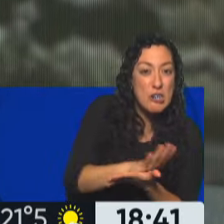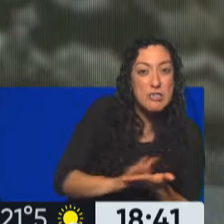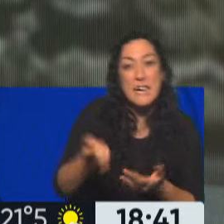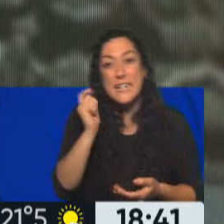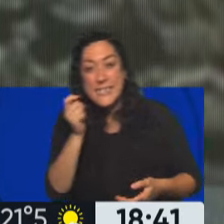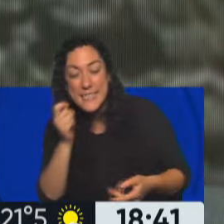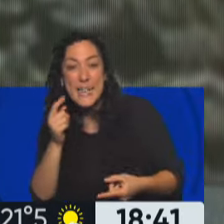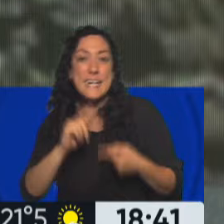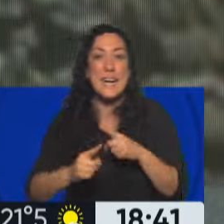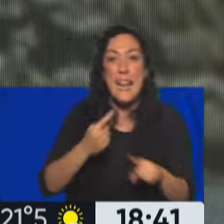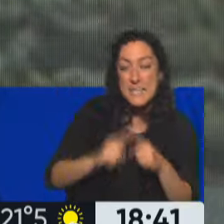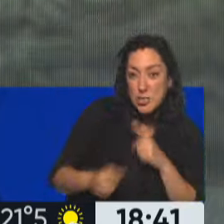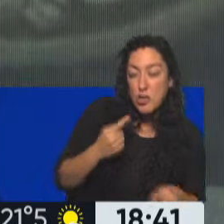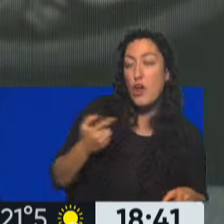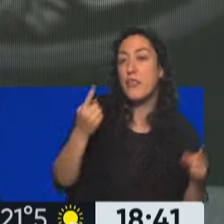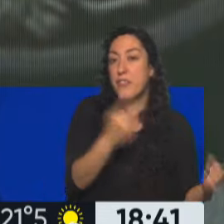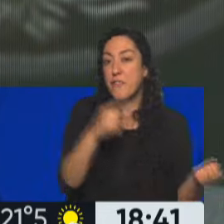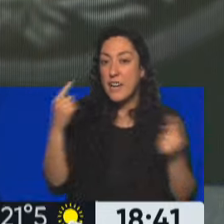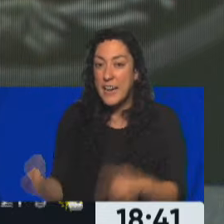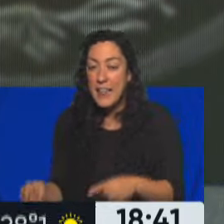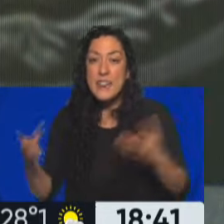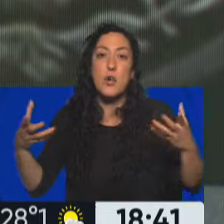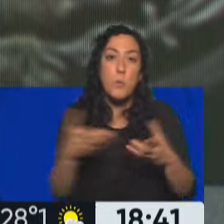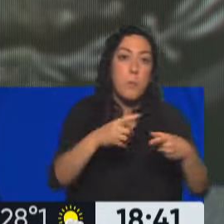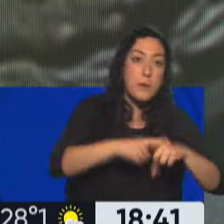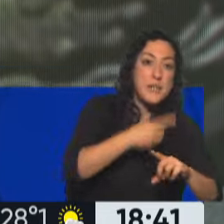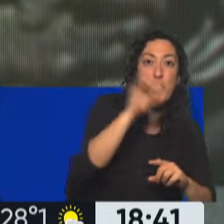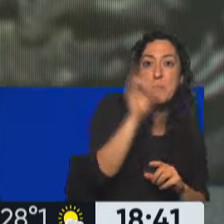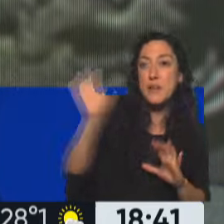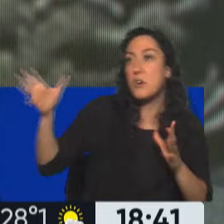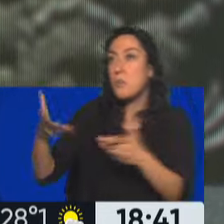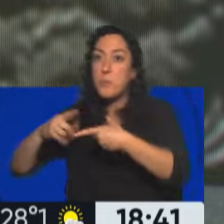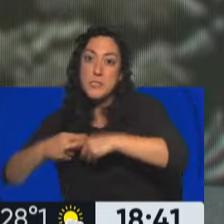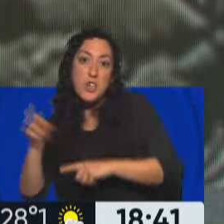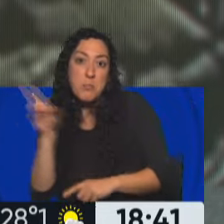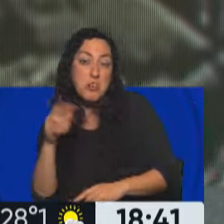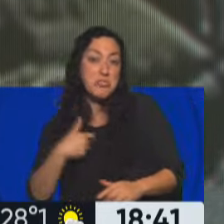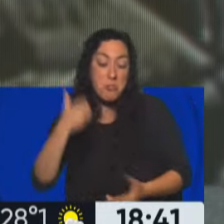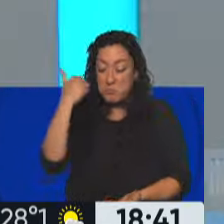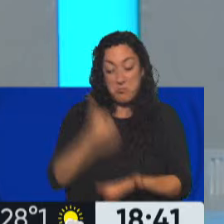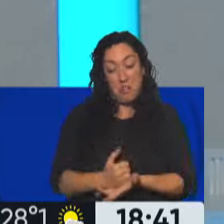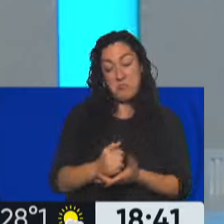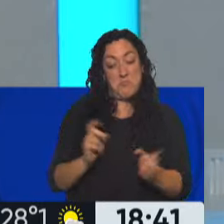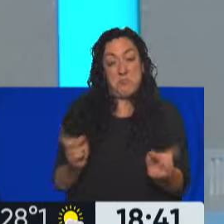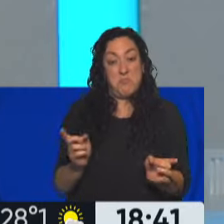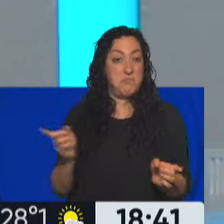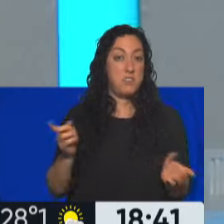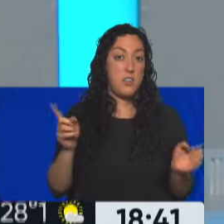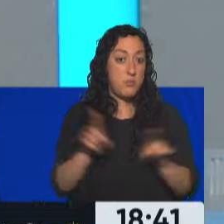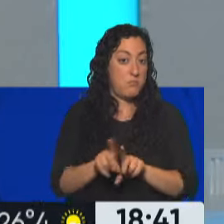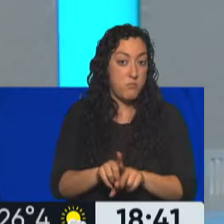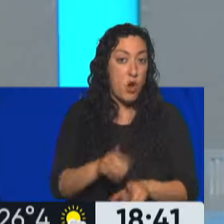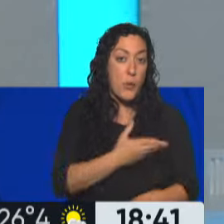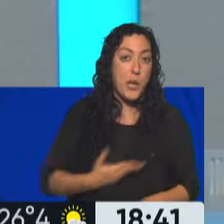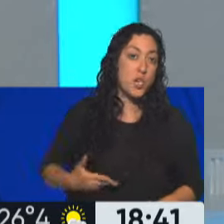comenzar relaciones diferentes, si con un demócrata, si con un republicano. Dijo, yo estoy acá. Sí, sí, claramente no están dispuestos a llevarse mal con el